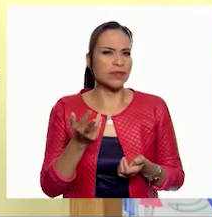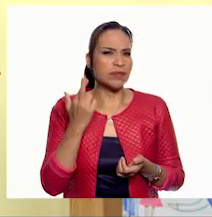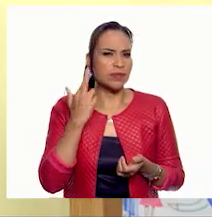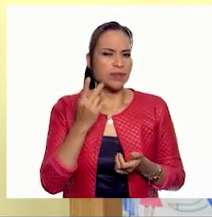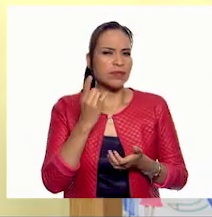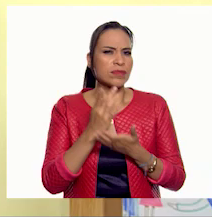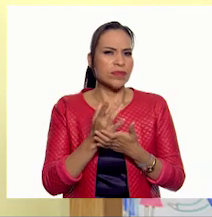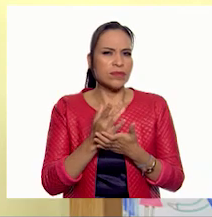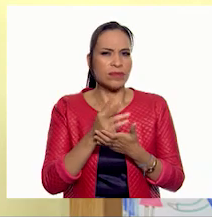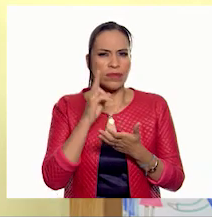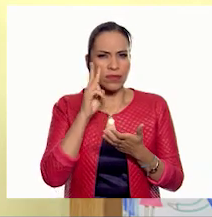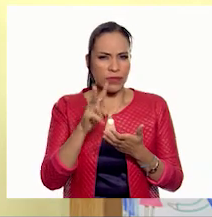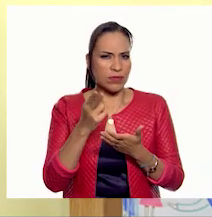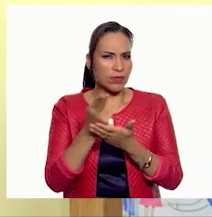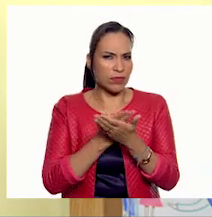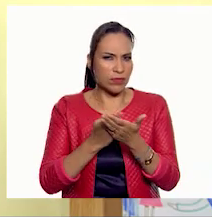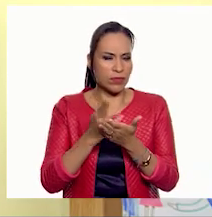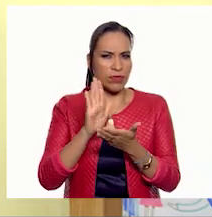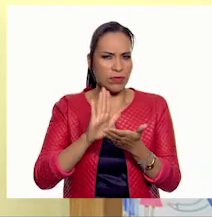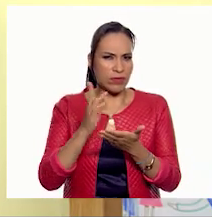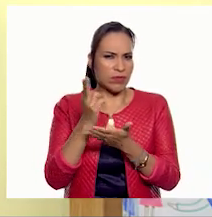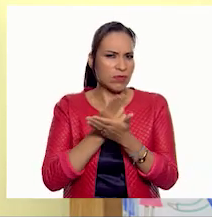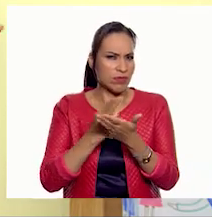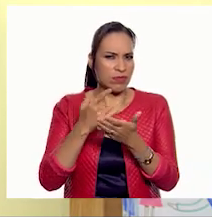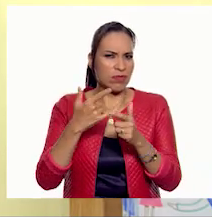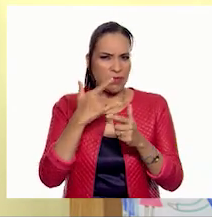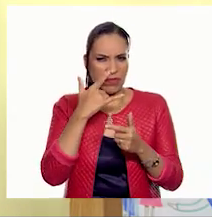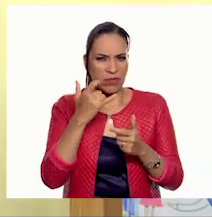dije que cuando vemos los dibujos parecen garabatos.